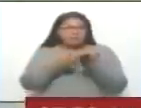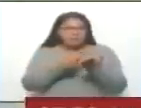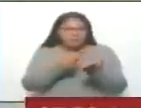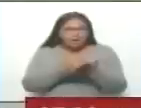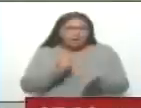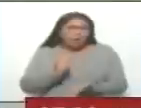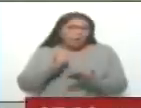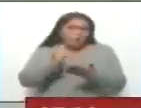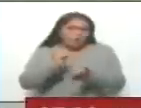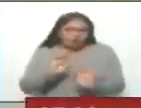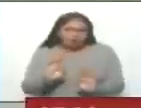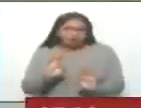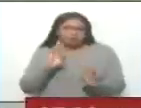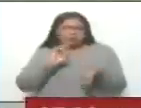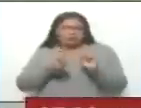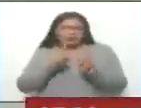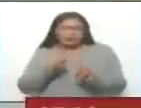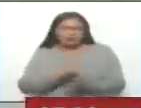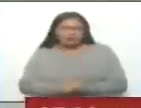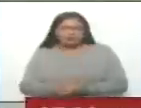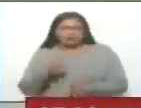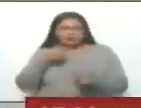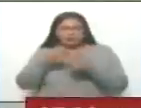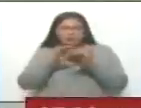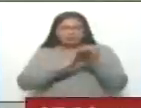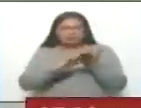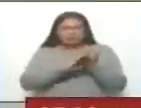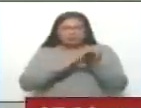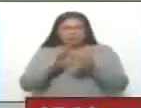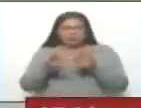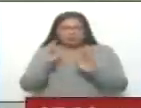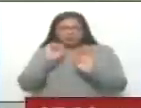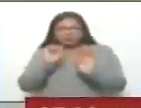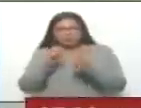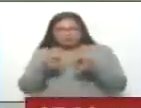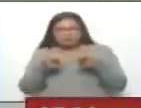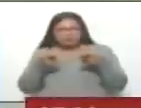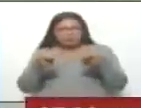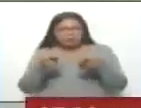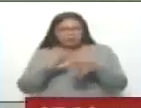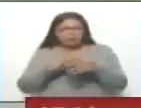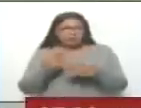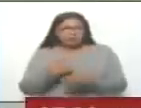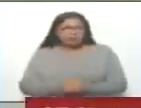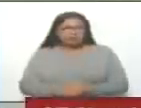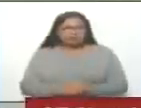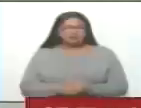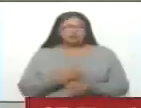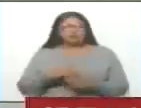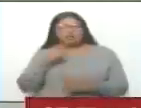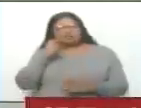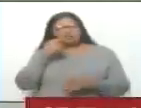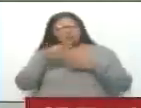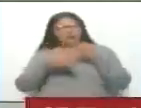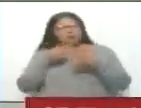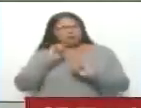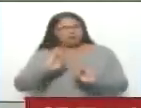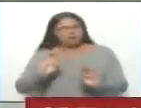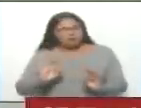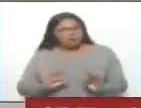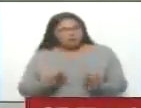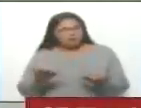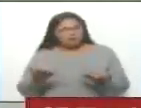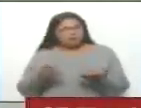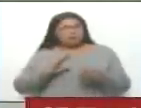bono que traiga como consecuencia la recuperación o un ticket. ¿Por qué hablamos nosotros de esto?